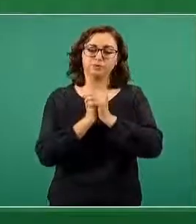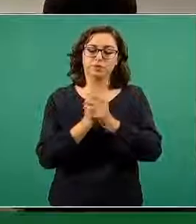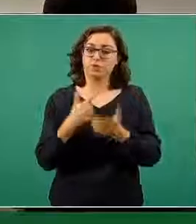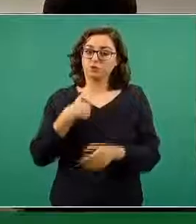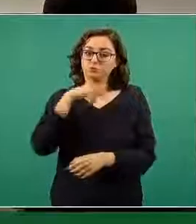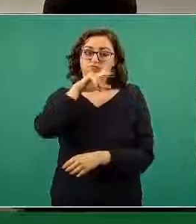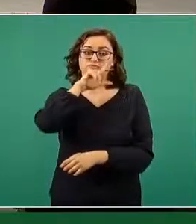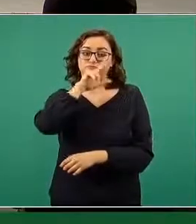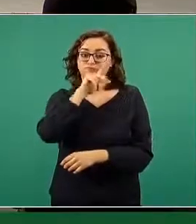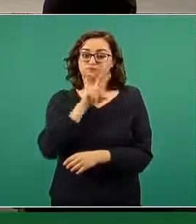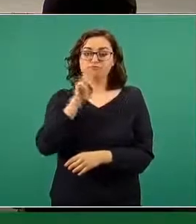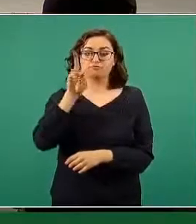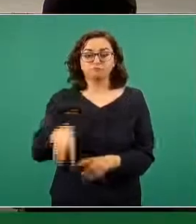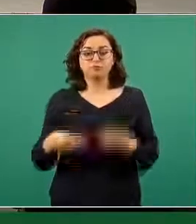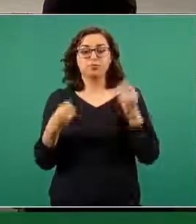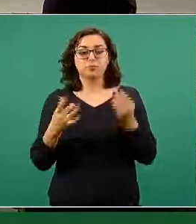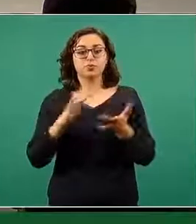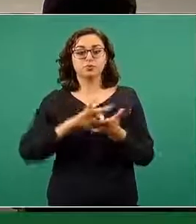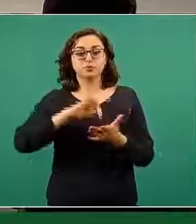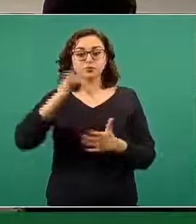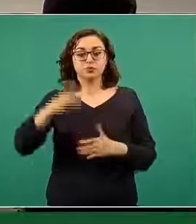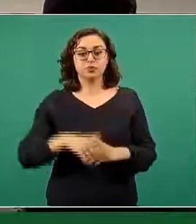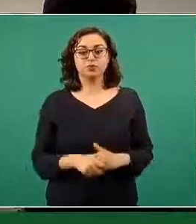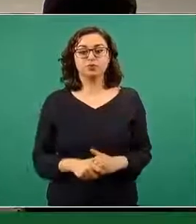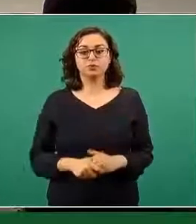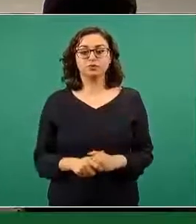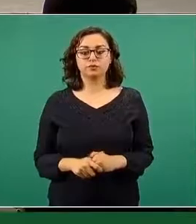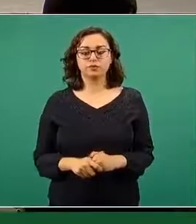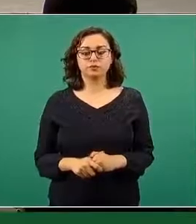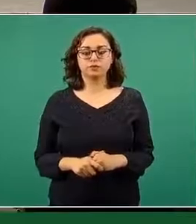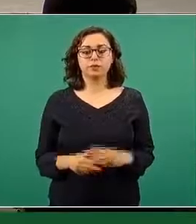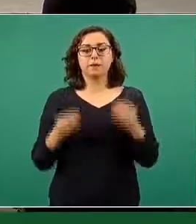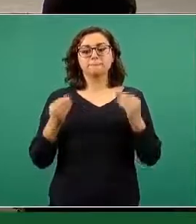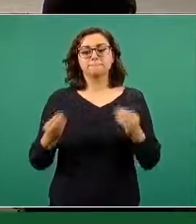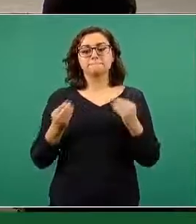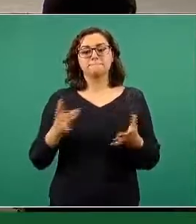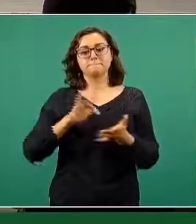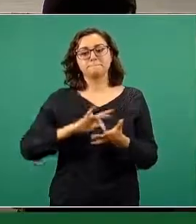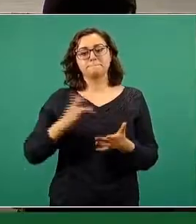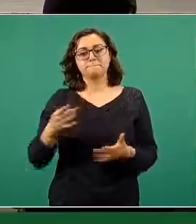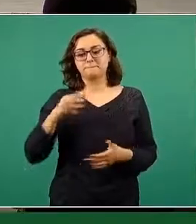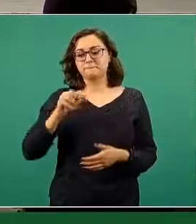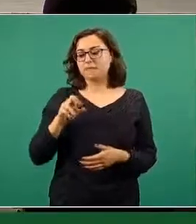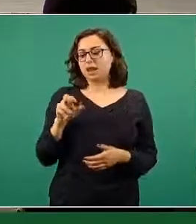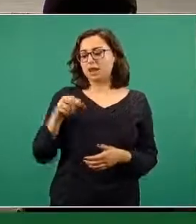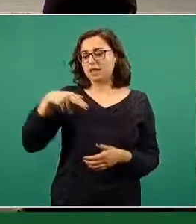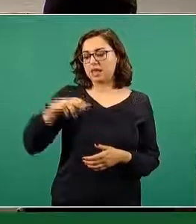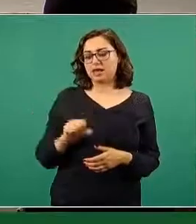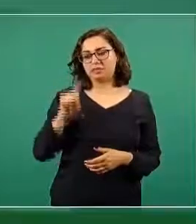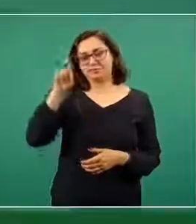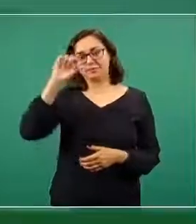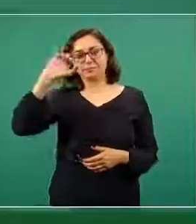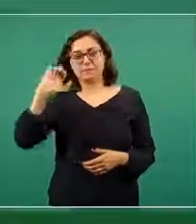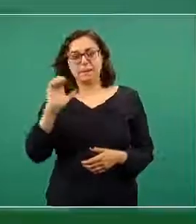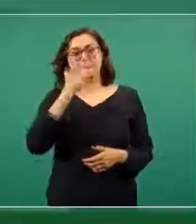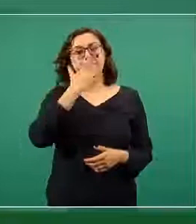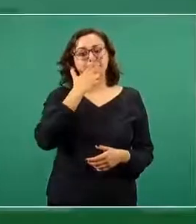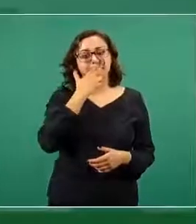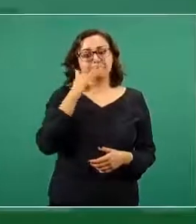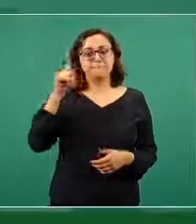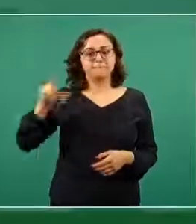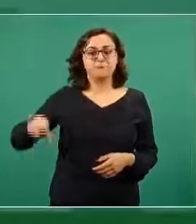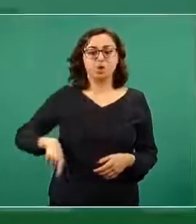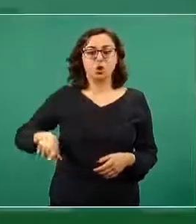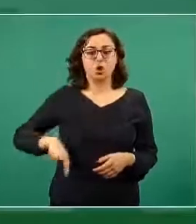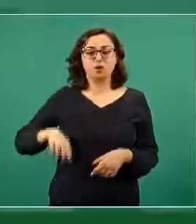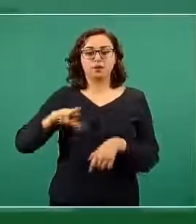muy preocupada. Muchas gracias. Muchas gracias a Mariana desde el bello estado de Chihuahua, en donde el